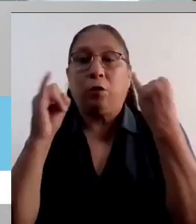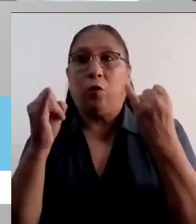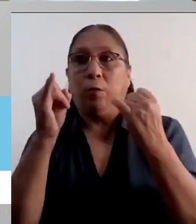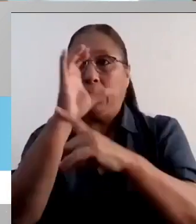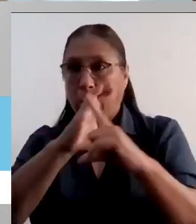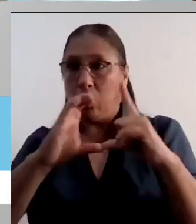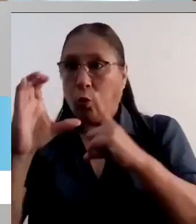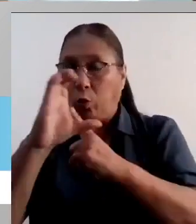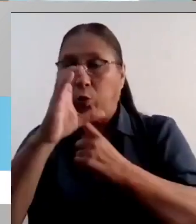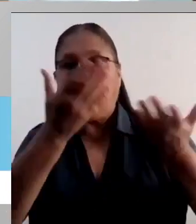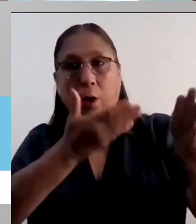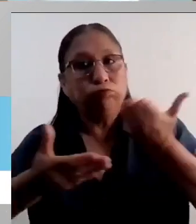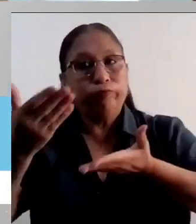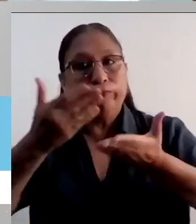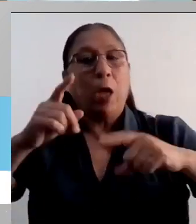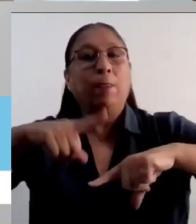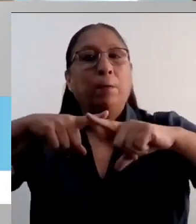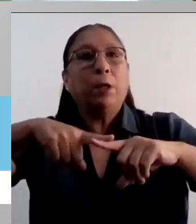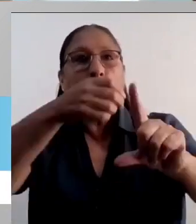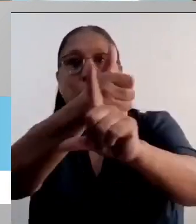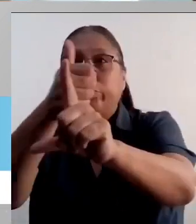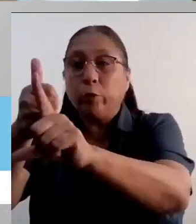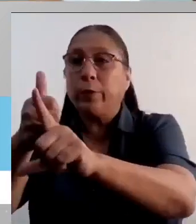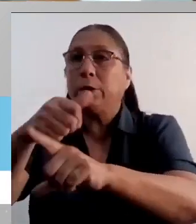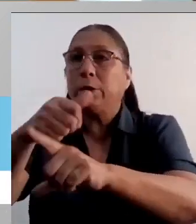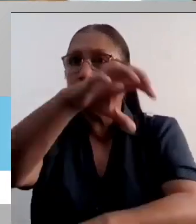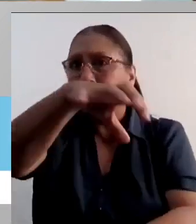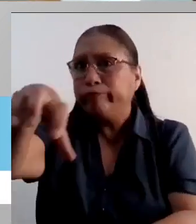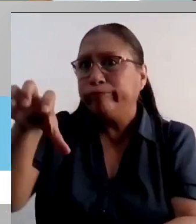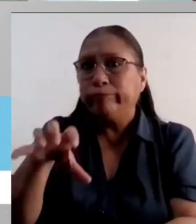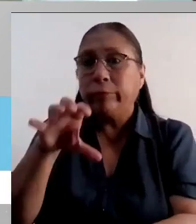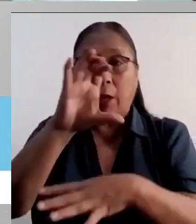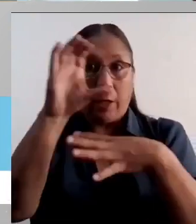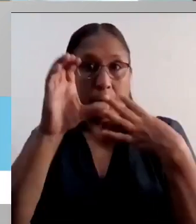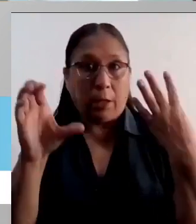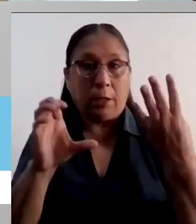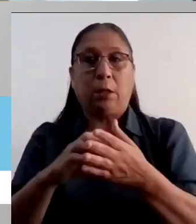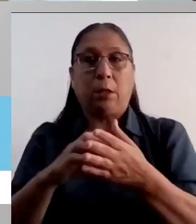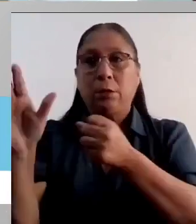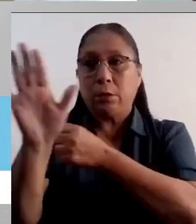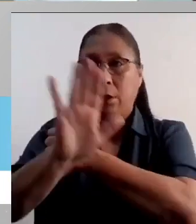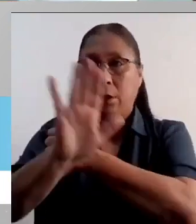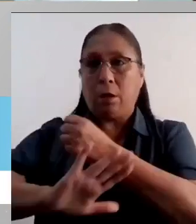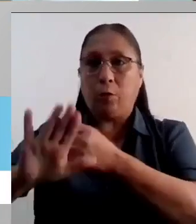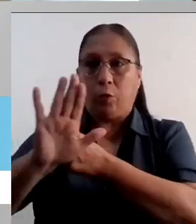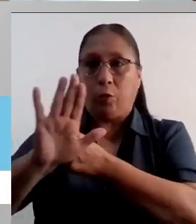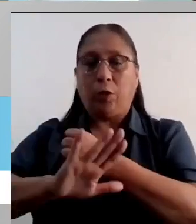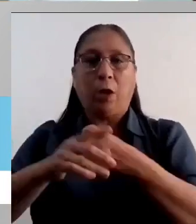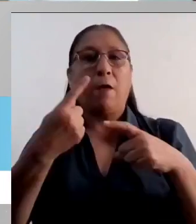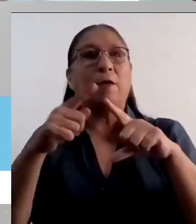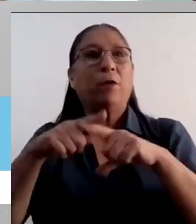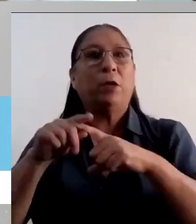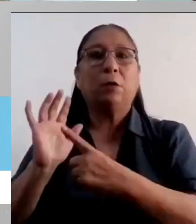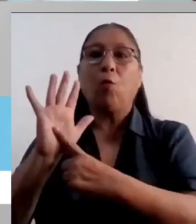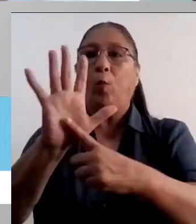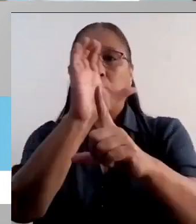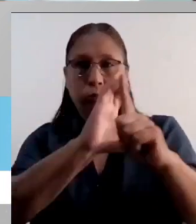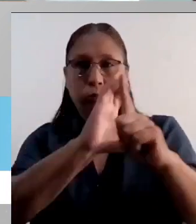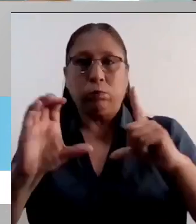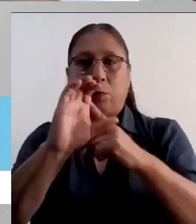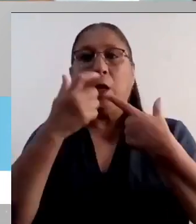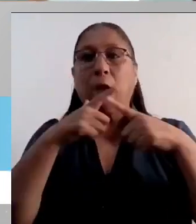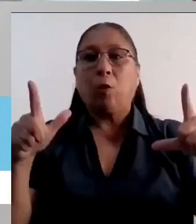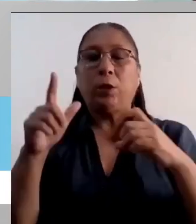las características de cada zona. Asimismo, preserva las diversas manifestaciones culturales y lingüísticas del país